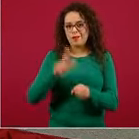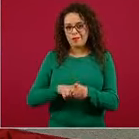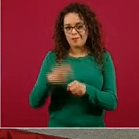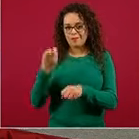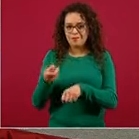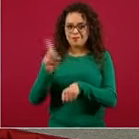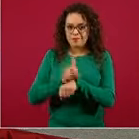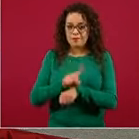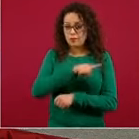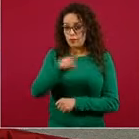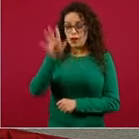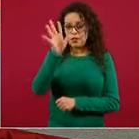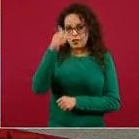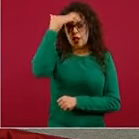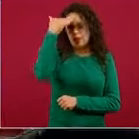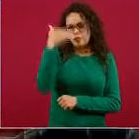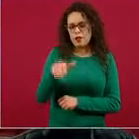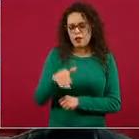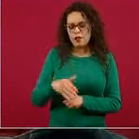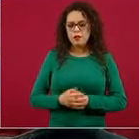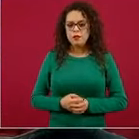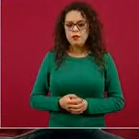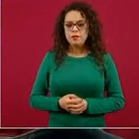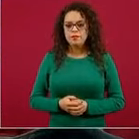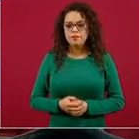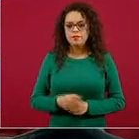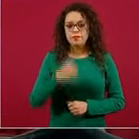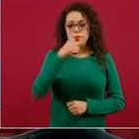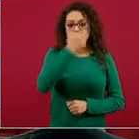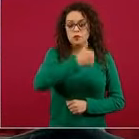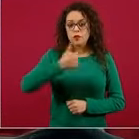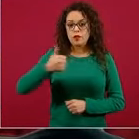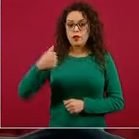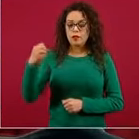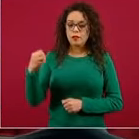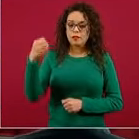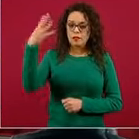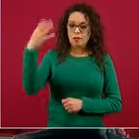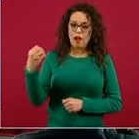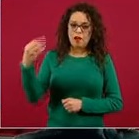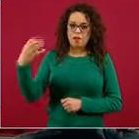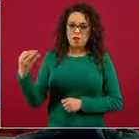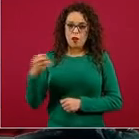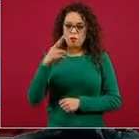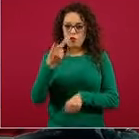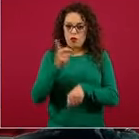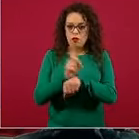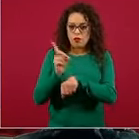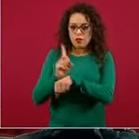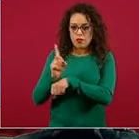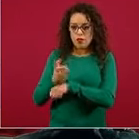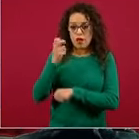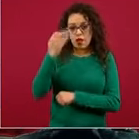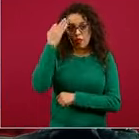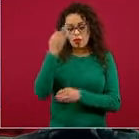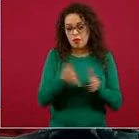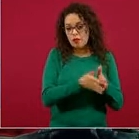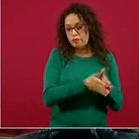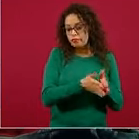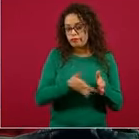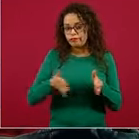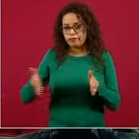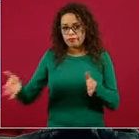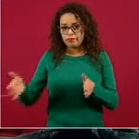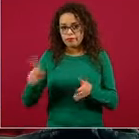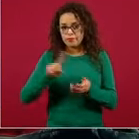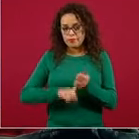ustedes ya saben, y por eso los semáforos en cada uno de los días, este periodo de tiempo que siguió a la